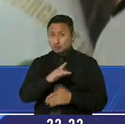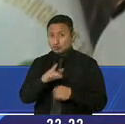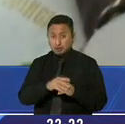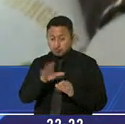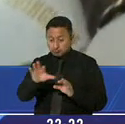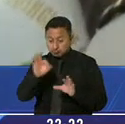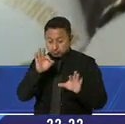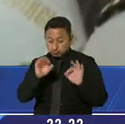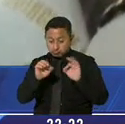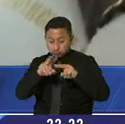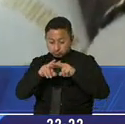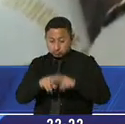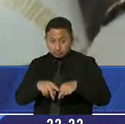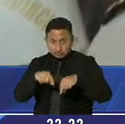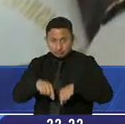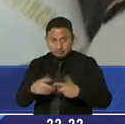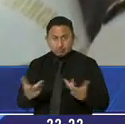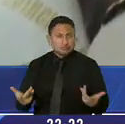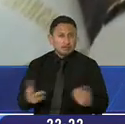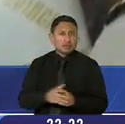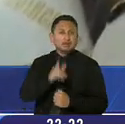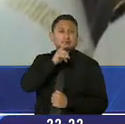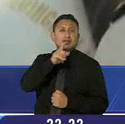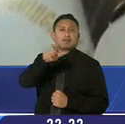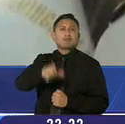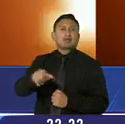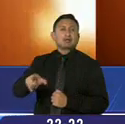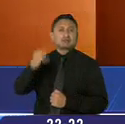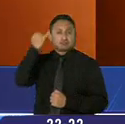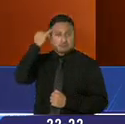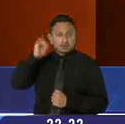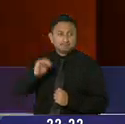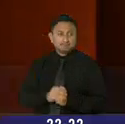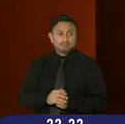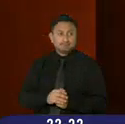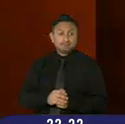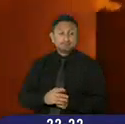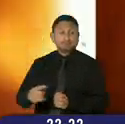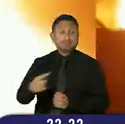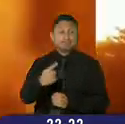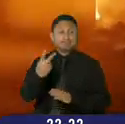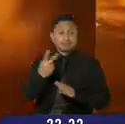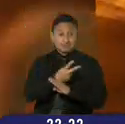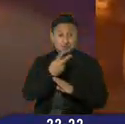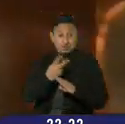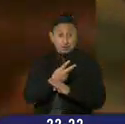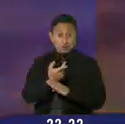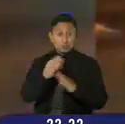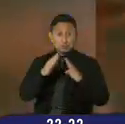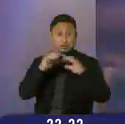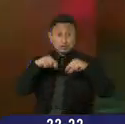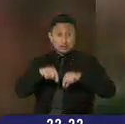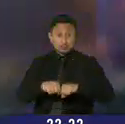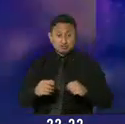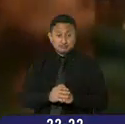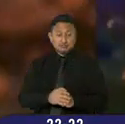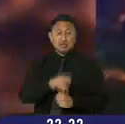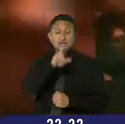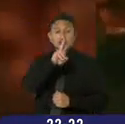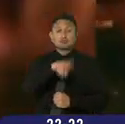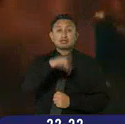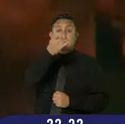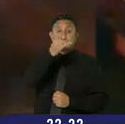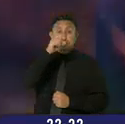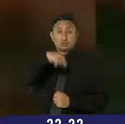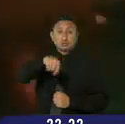de identificar a quiénes fueron los autores. Este es el segundo atentado al comando de policía. En enero del 2018, la organización